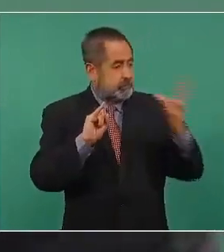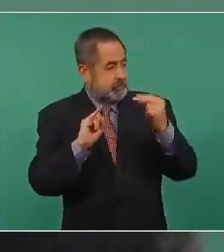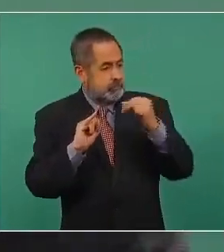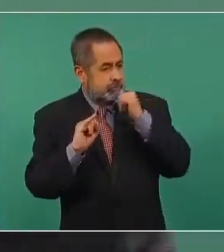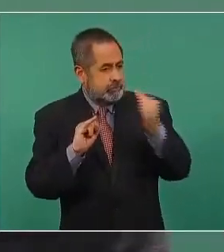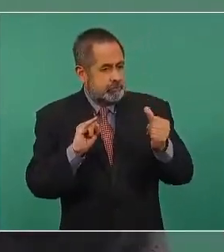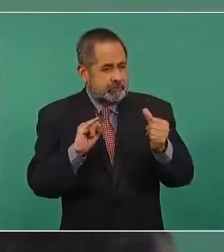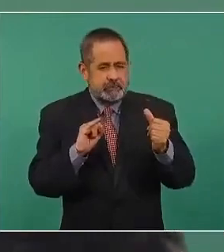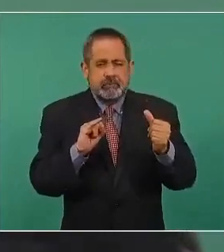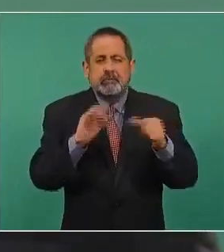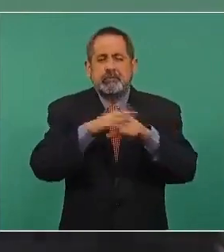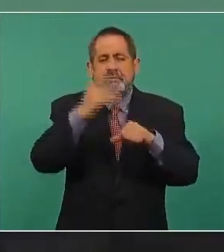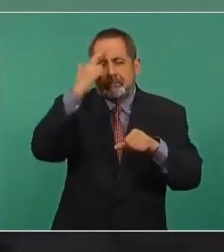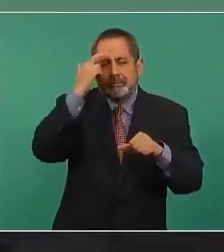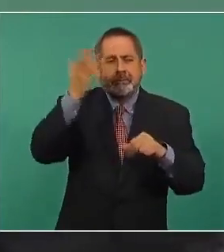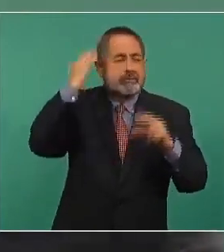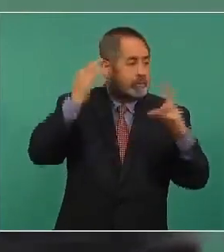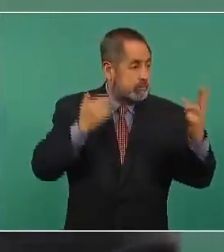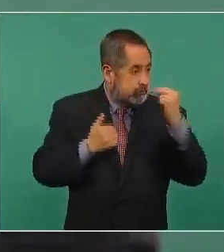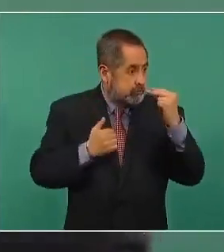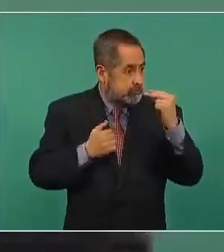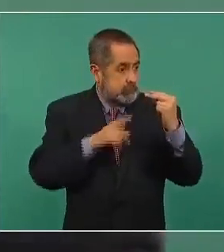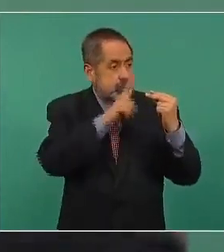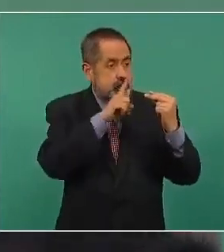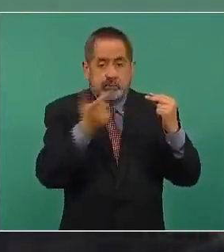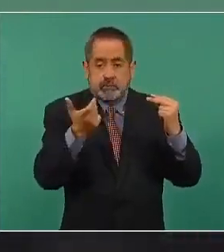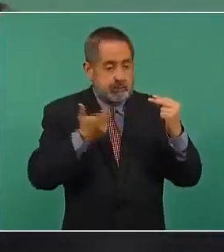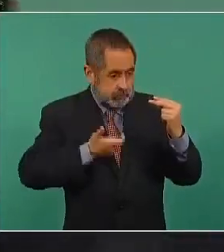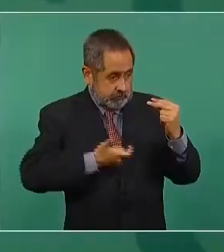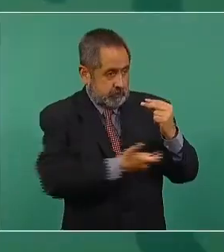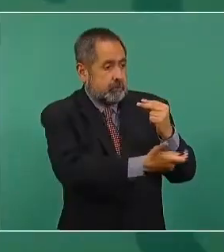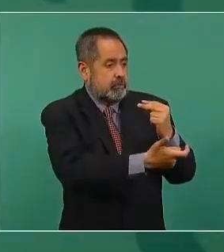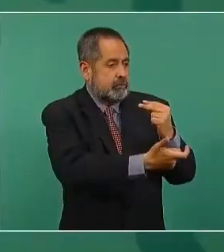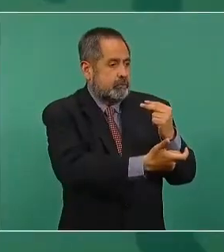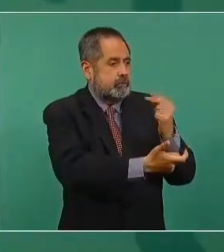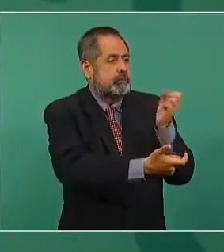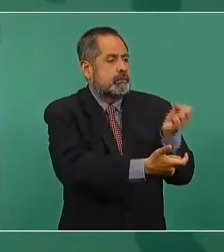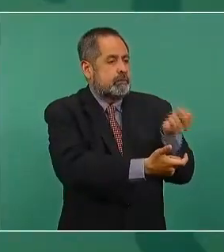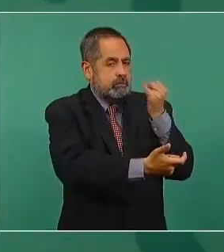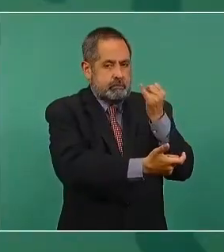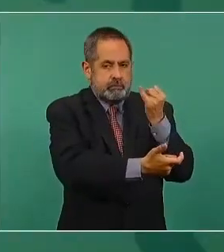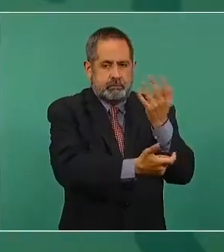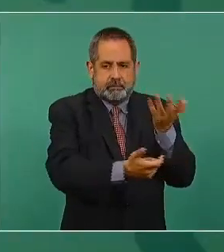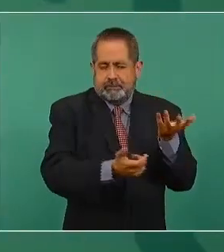Los maiciaban a los legisladores, con todo respeto